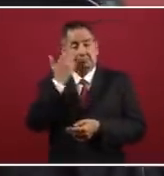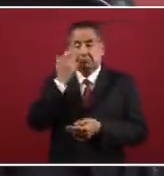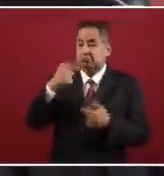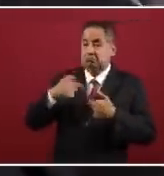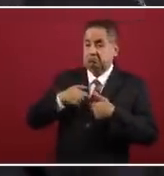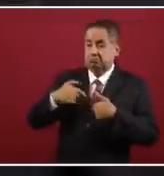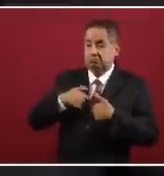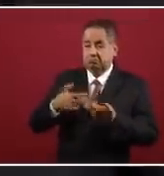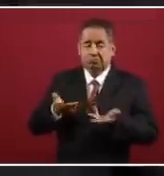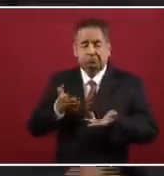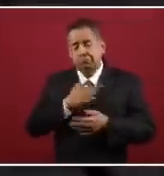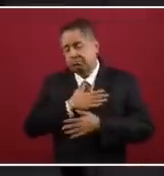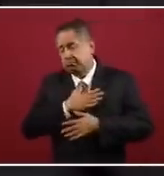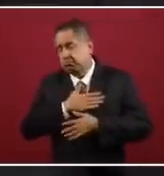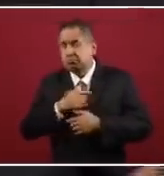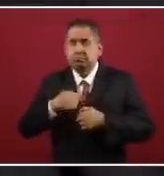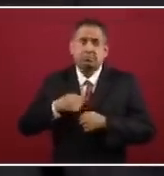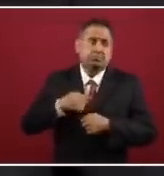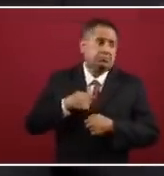pegan una sacudida.